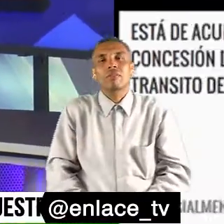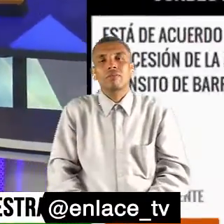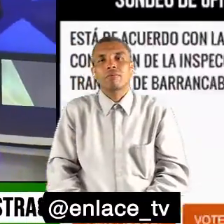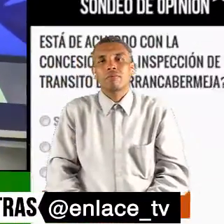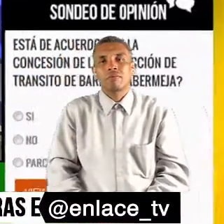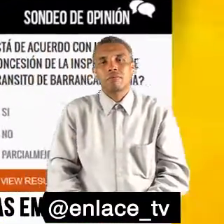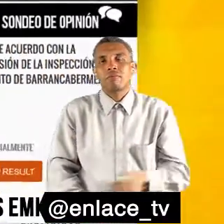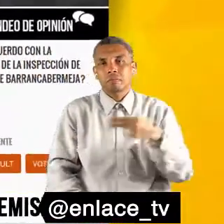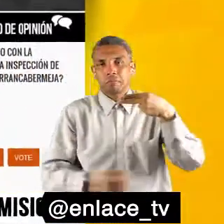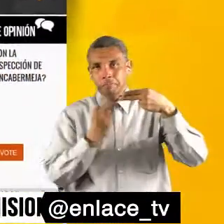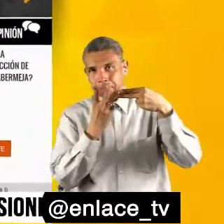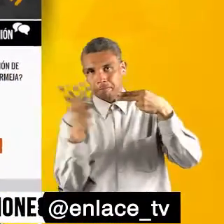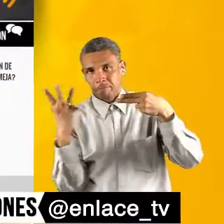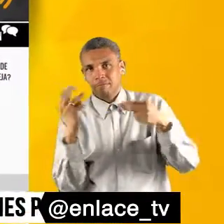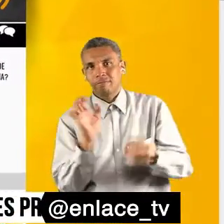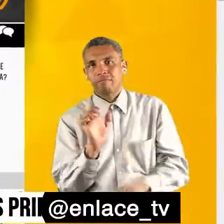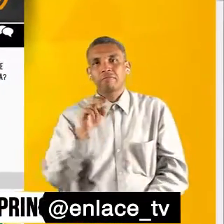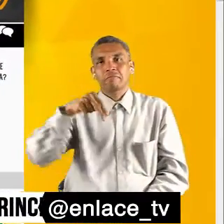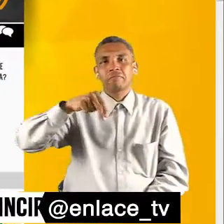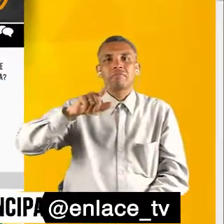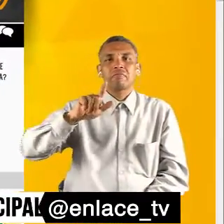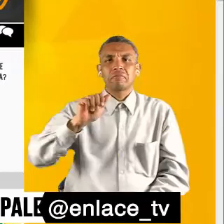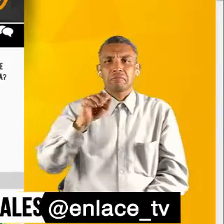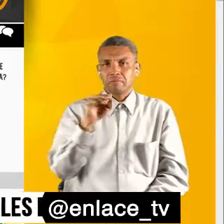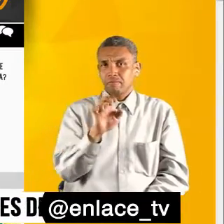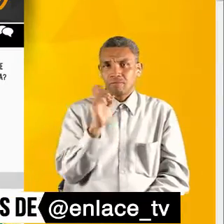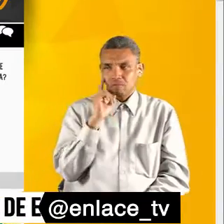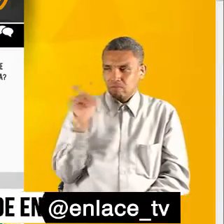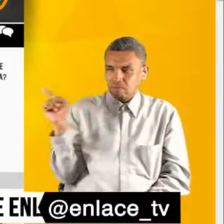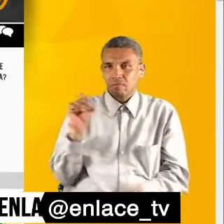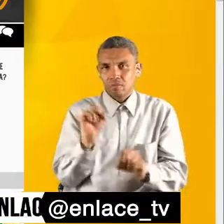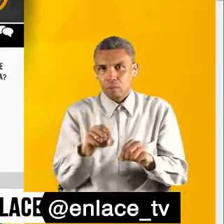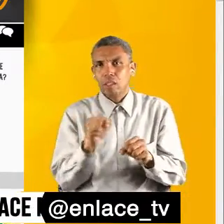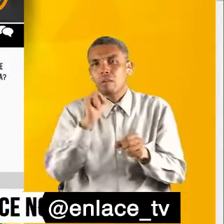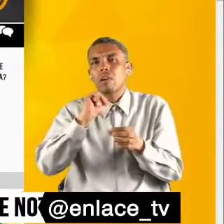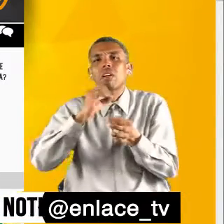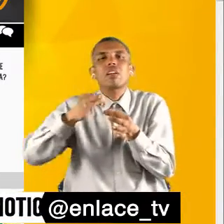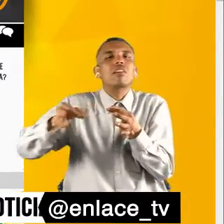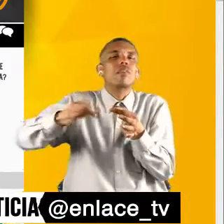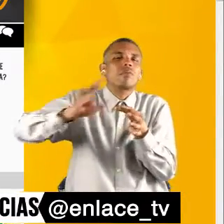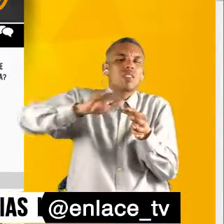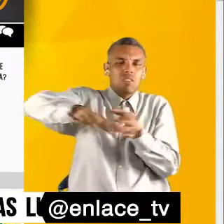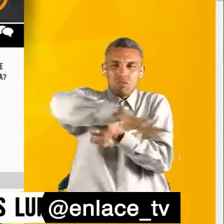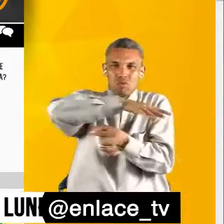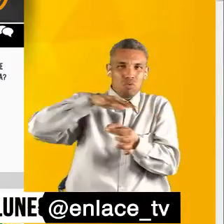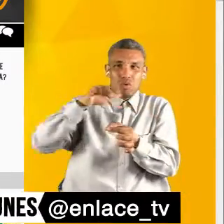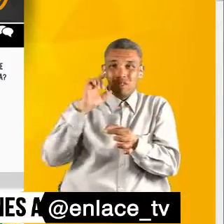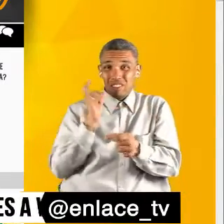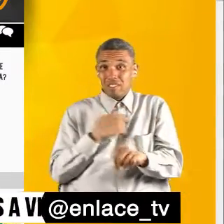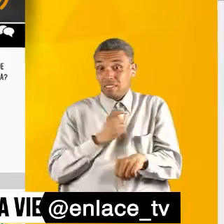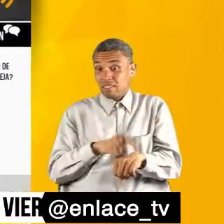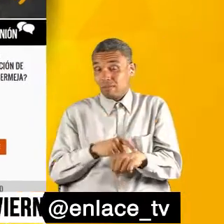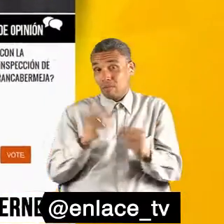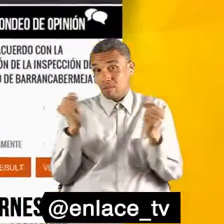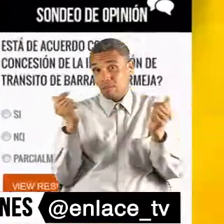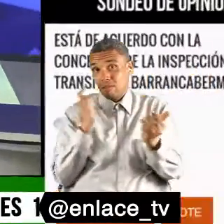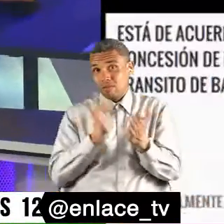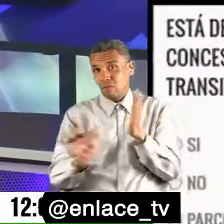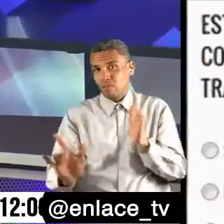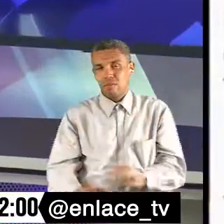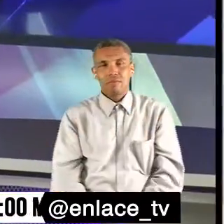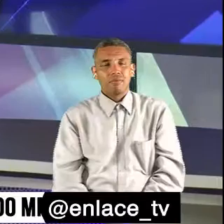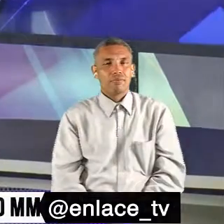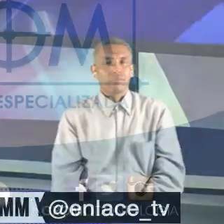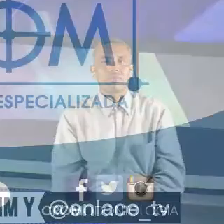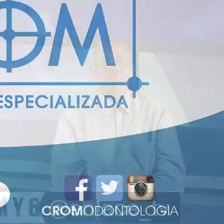www.enlacetelevisión.com es nuestra señal en vivo, desde donde pueden enterarse del acontecer de nuestra ciudad y región de manera oportuna y veraz. Y